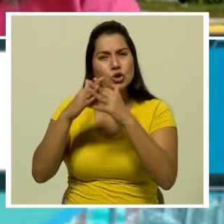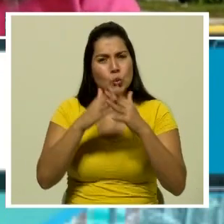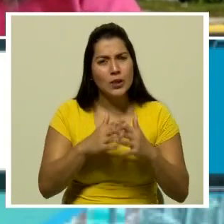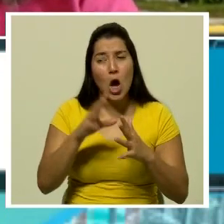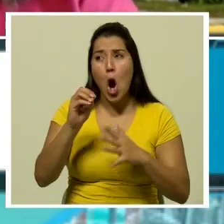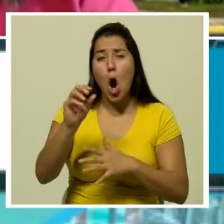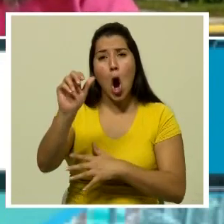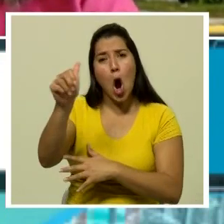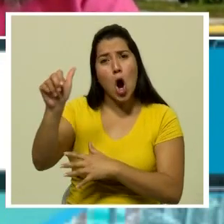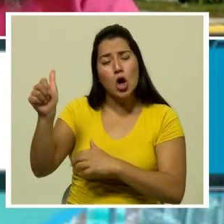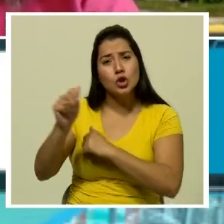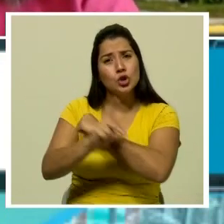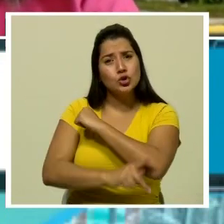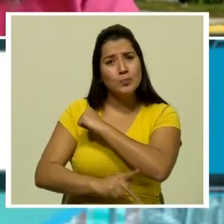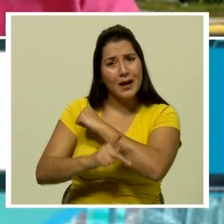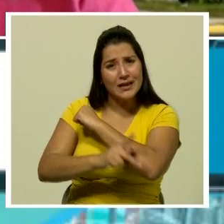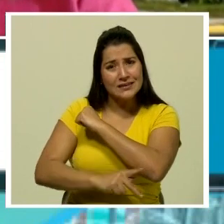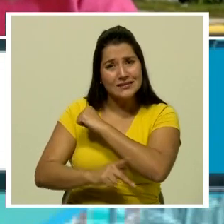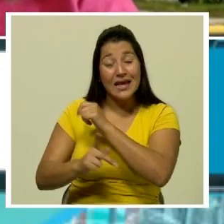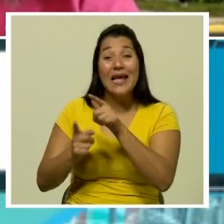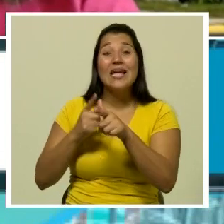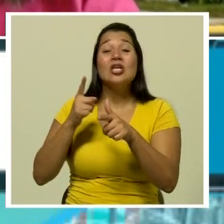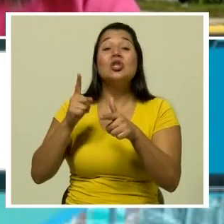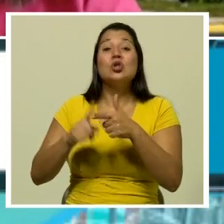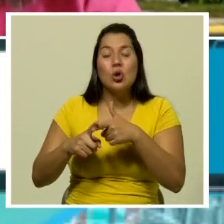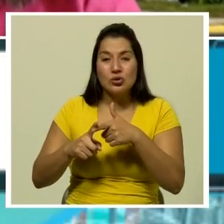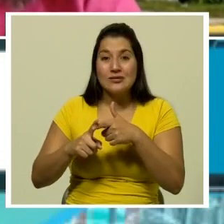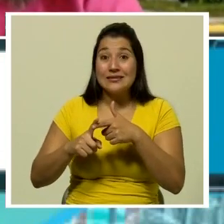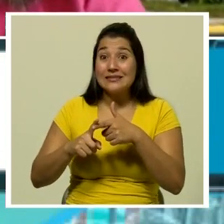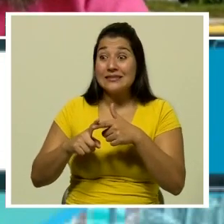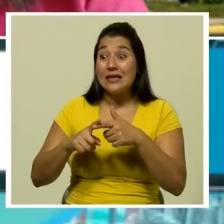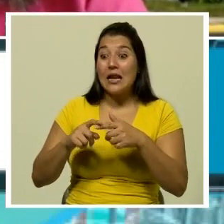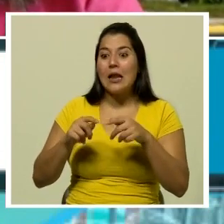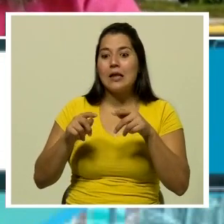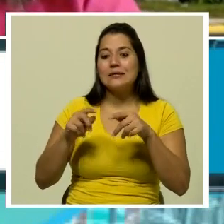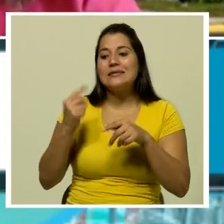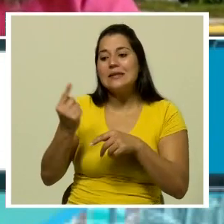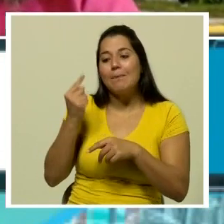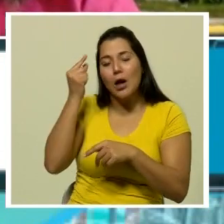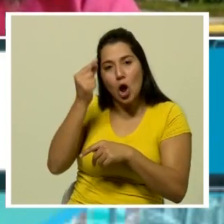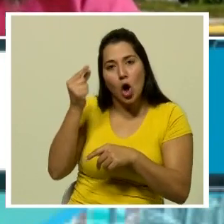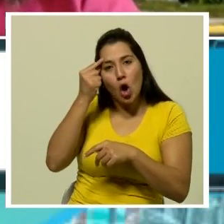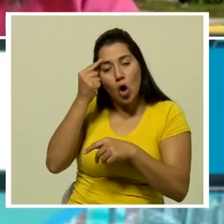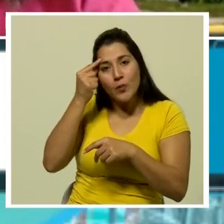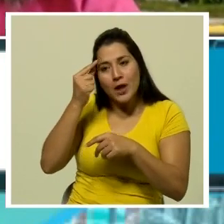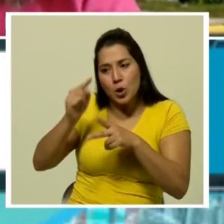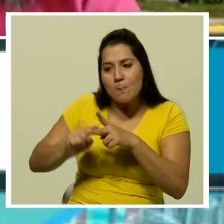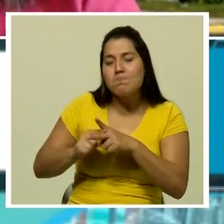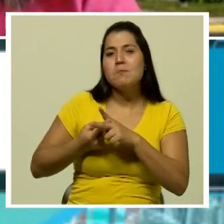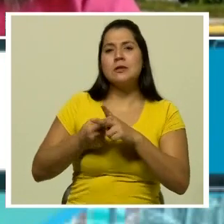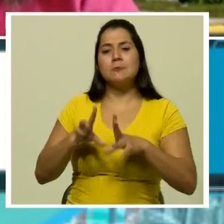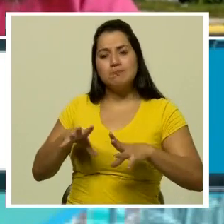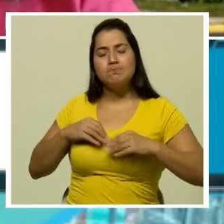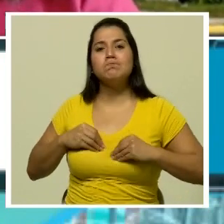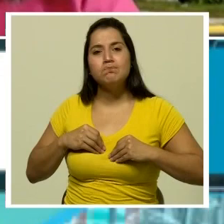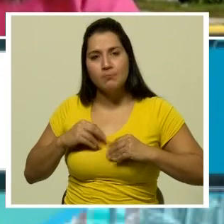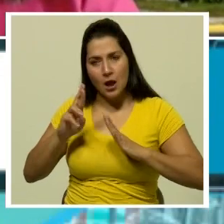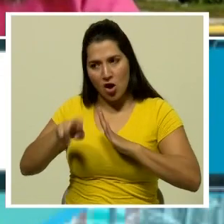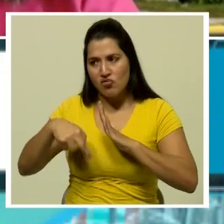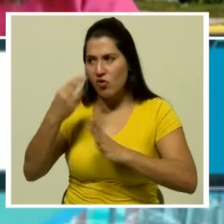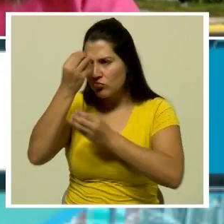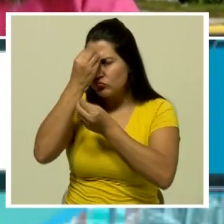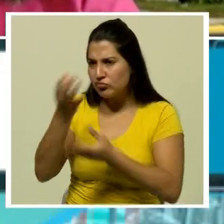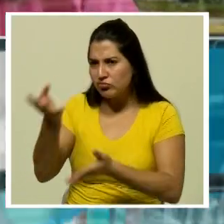empieza a ser monopolizada por la voz de autoridad. En casi todos los países se han hecho unos reportes diarios que